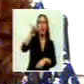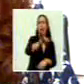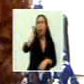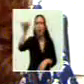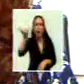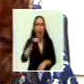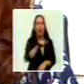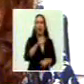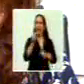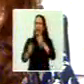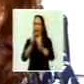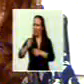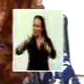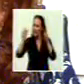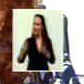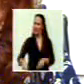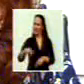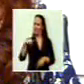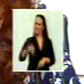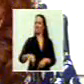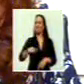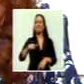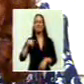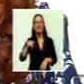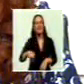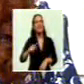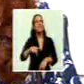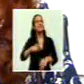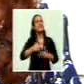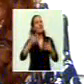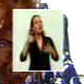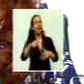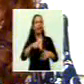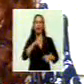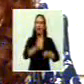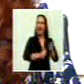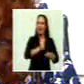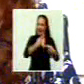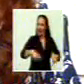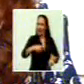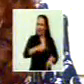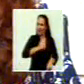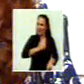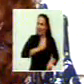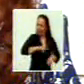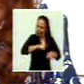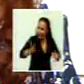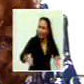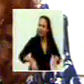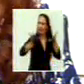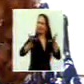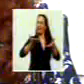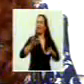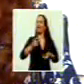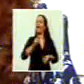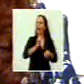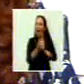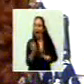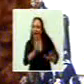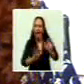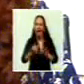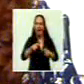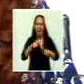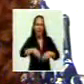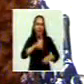nacionales aeronáuticas, en estos días de fabricaciones militares, revitalizadas, reconstruidas, y construyendo